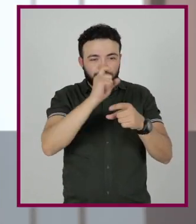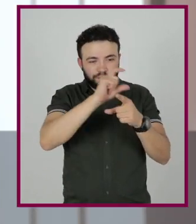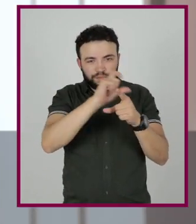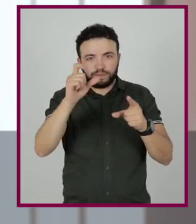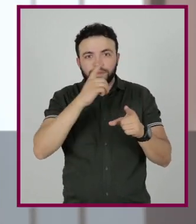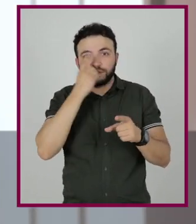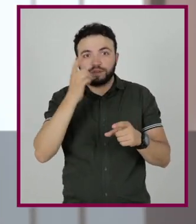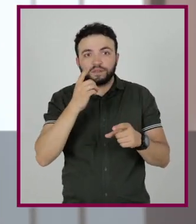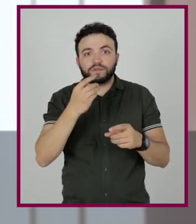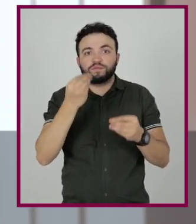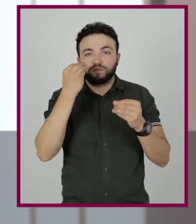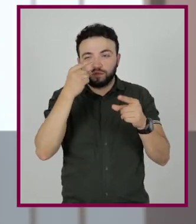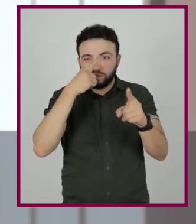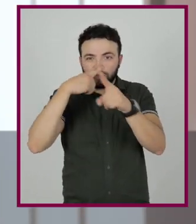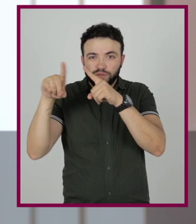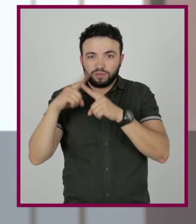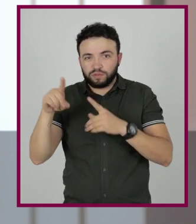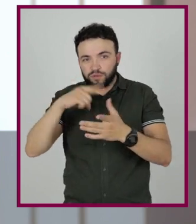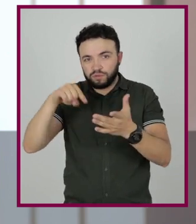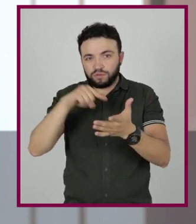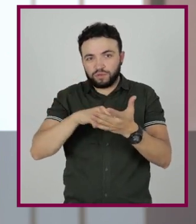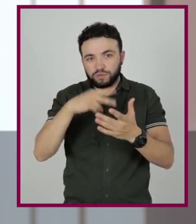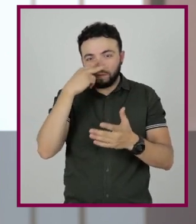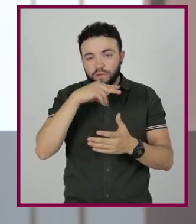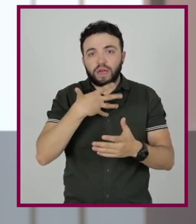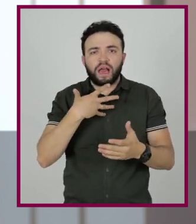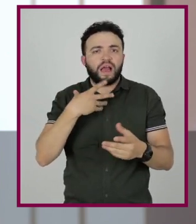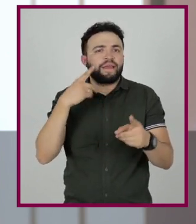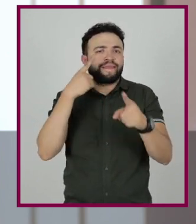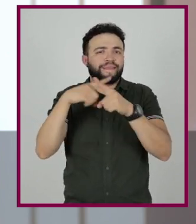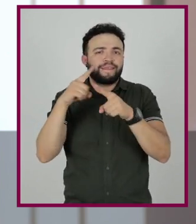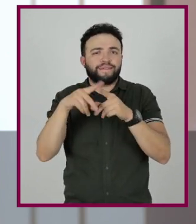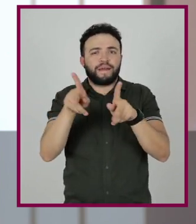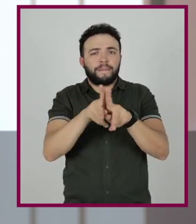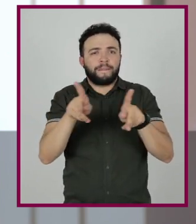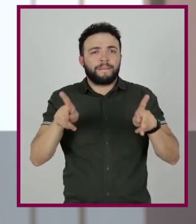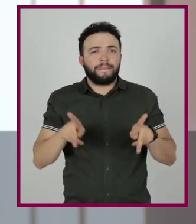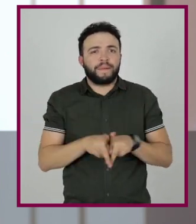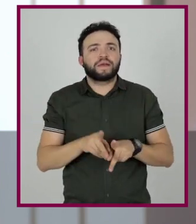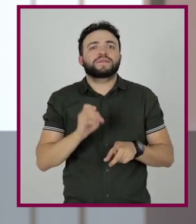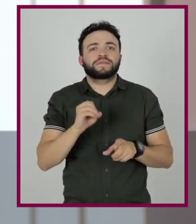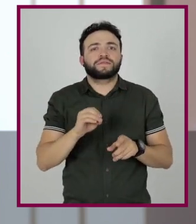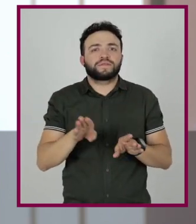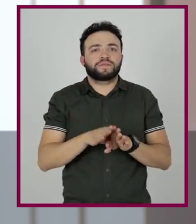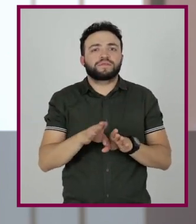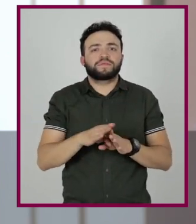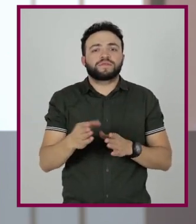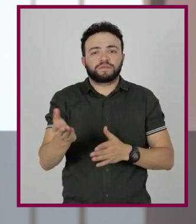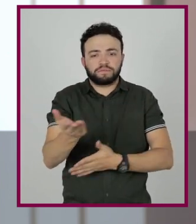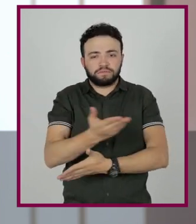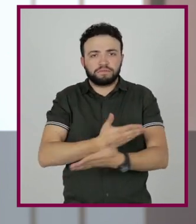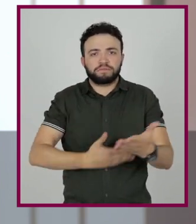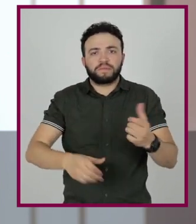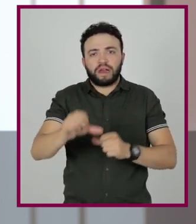notamos que dice: en varias partes de México existen diferentes plazas comerciales destinadas al intercambio de productos de la